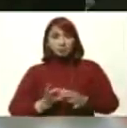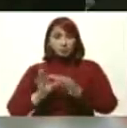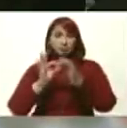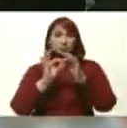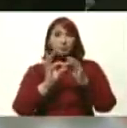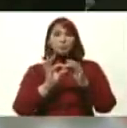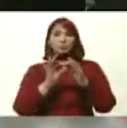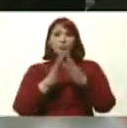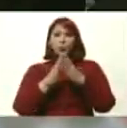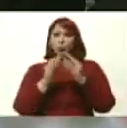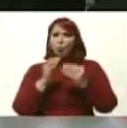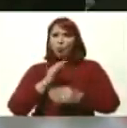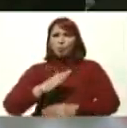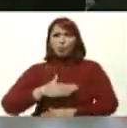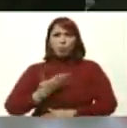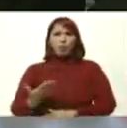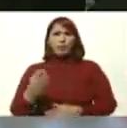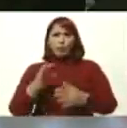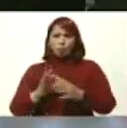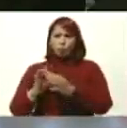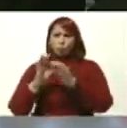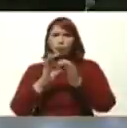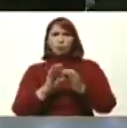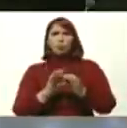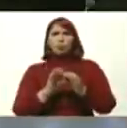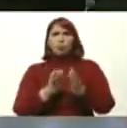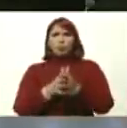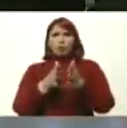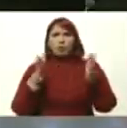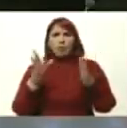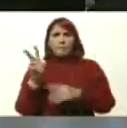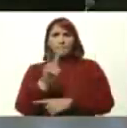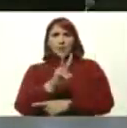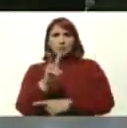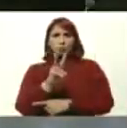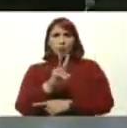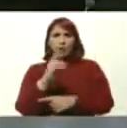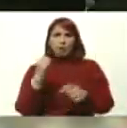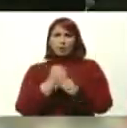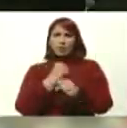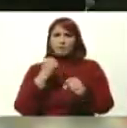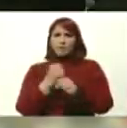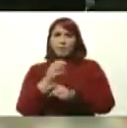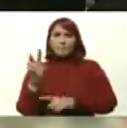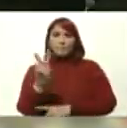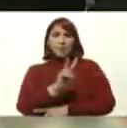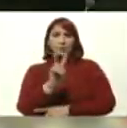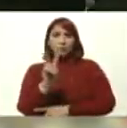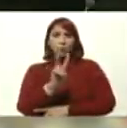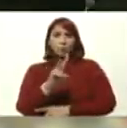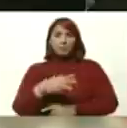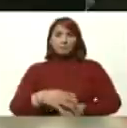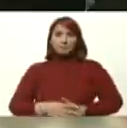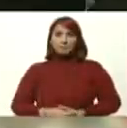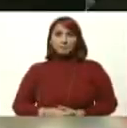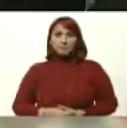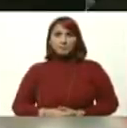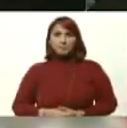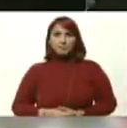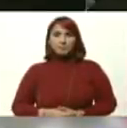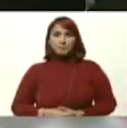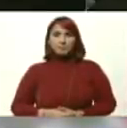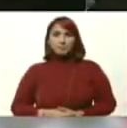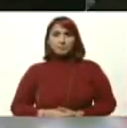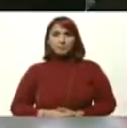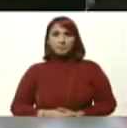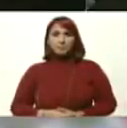Unir a todo el que pueda ser unido por la grandeza de Venezuela, por el trabajo por Venezuela. Y que cese